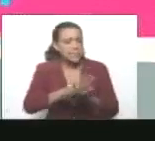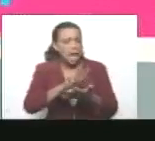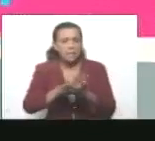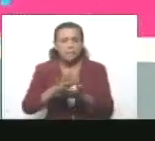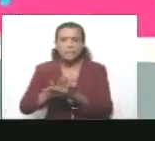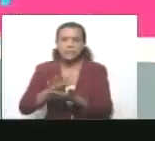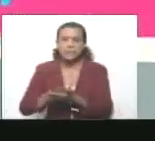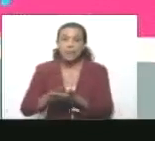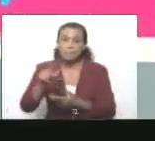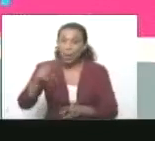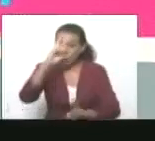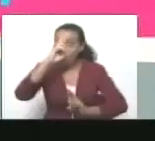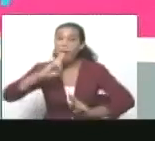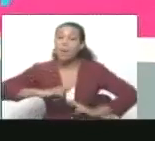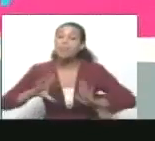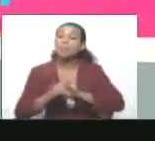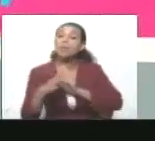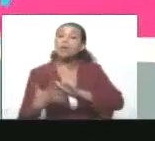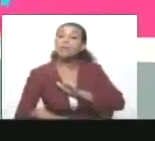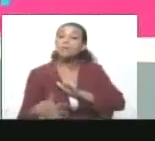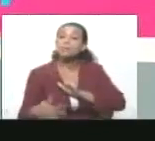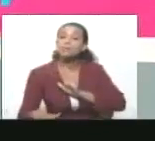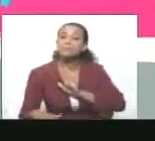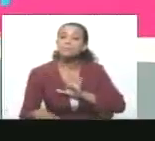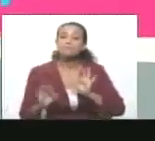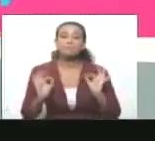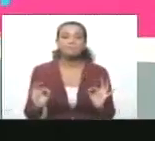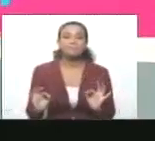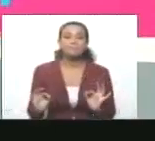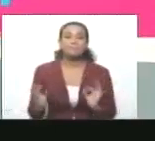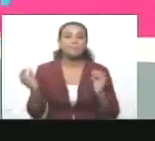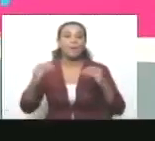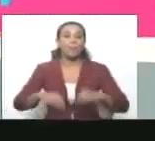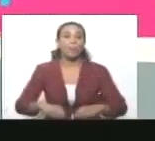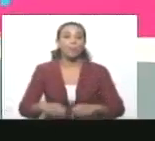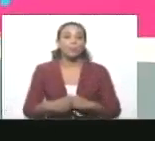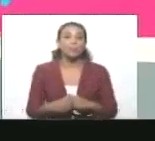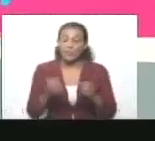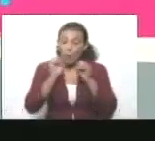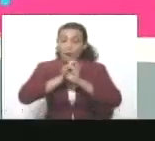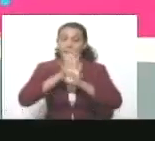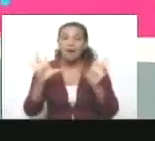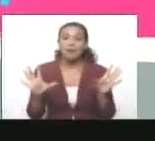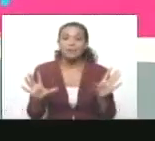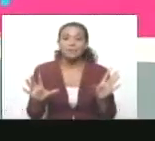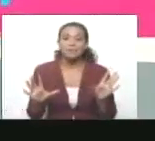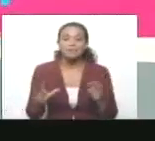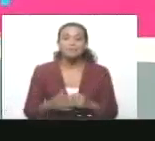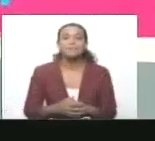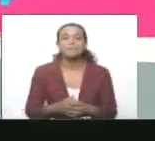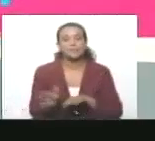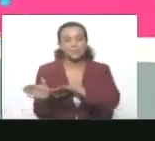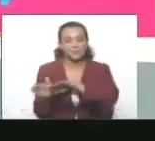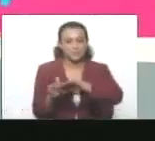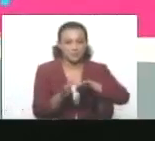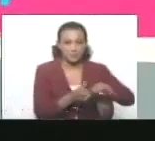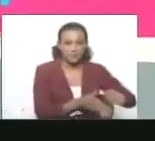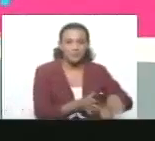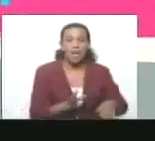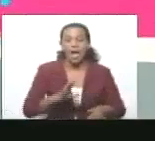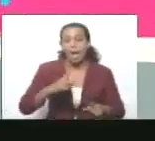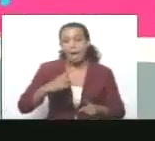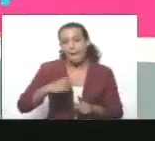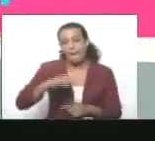eso sí, que hacemos respetar nuestros derechos. ¿Ah? Que eso quede claro. Bueno, con Maduro